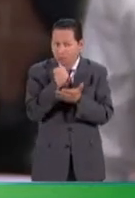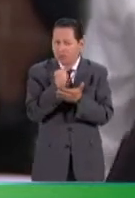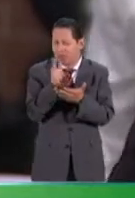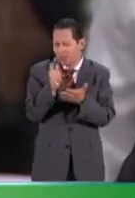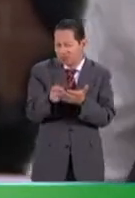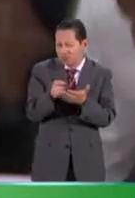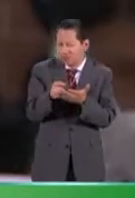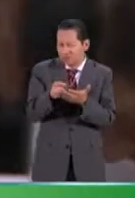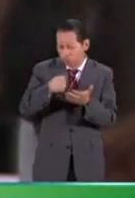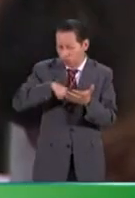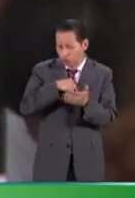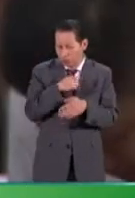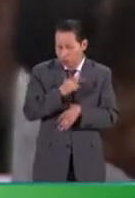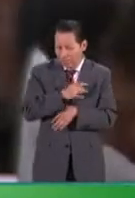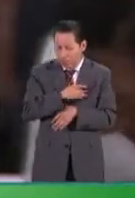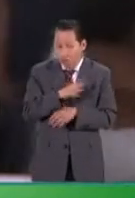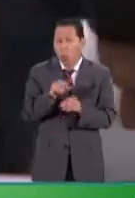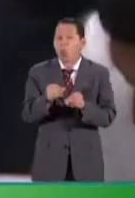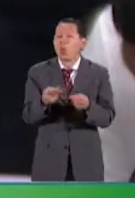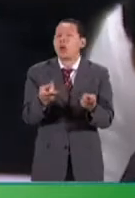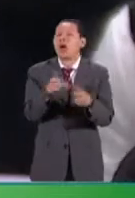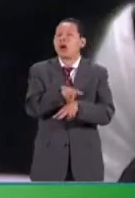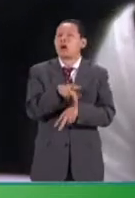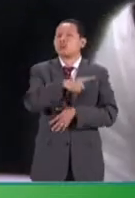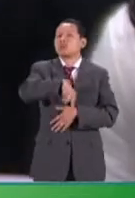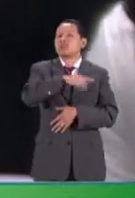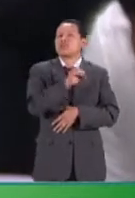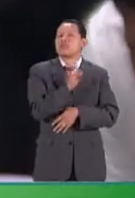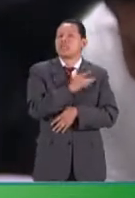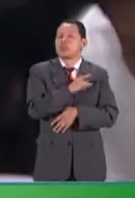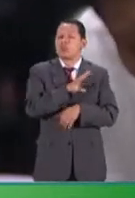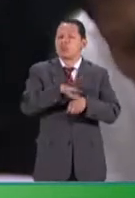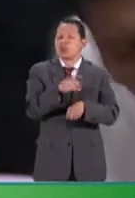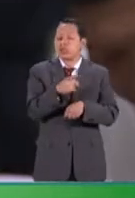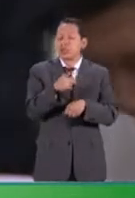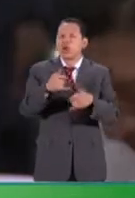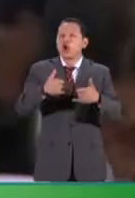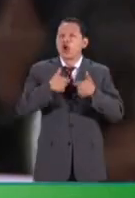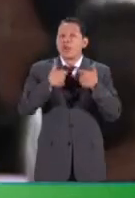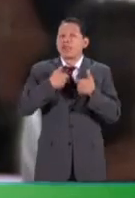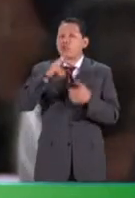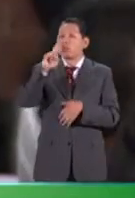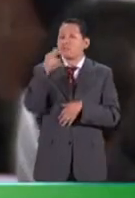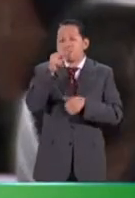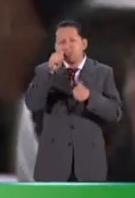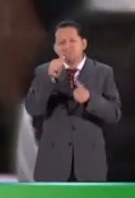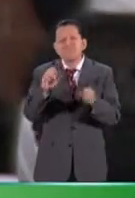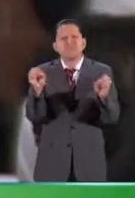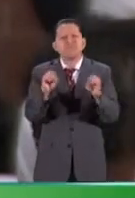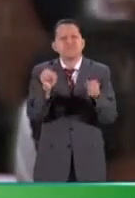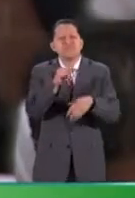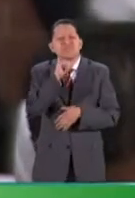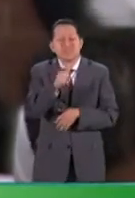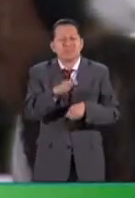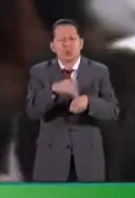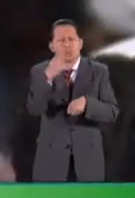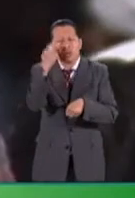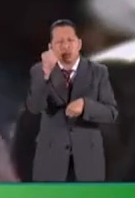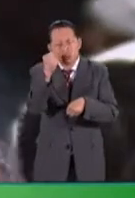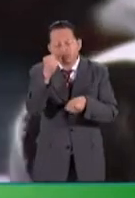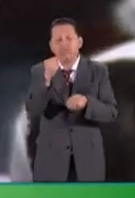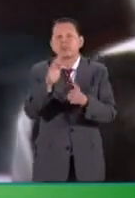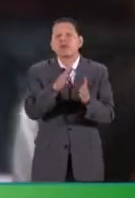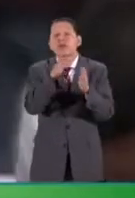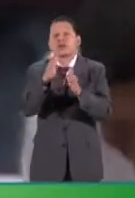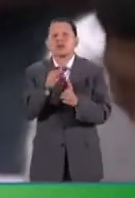o será el miedo de ustedes? ¿Por qué no quisieron escuchar a los jóvenes universitarios? ¿Por qué no quisieron escuchar a